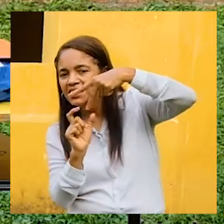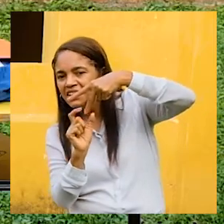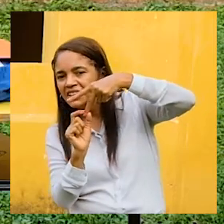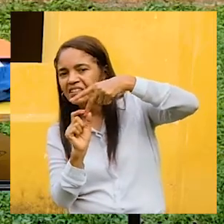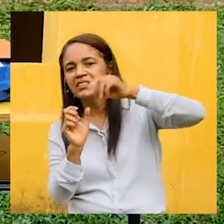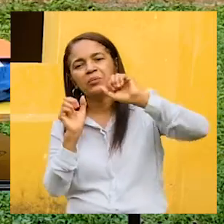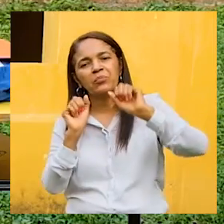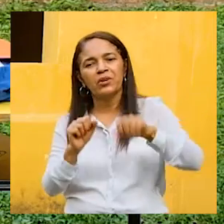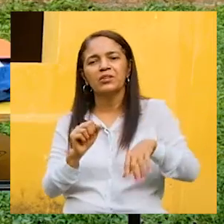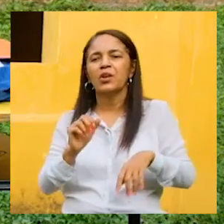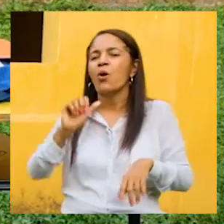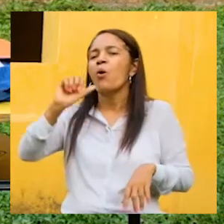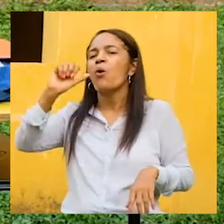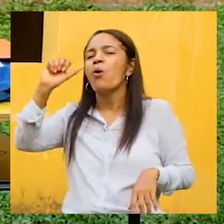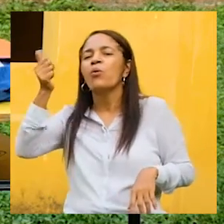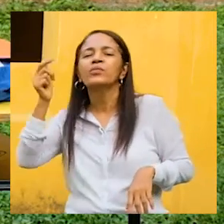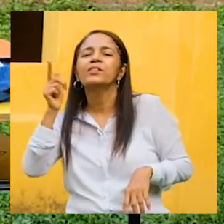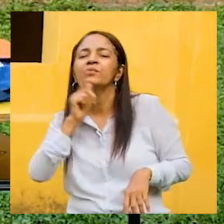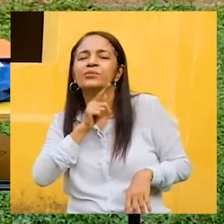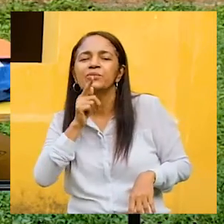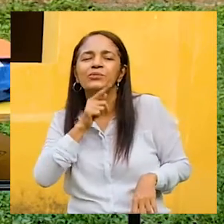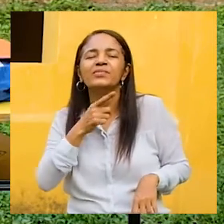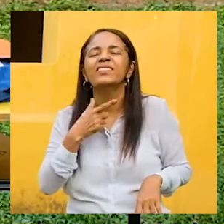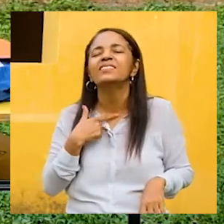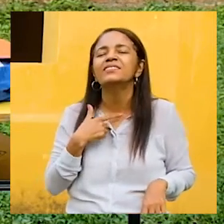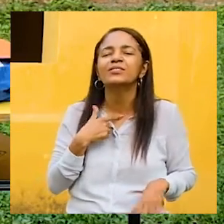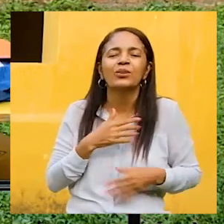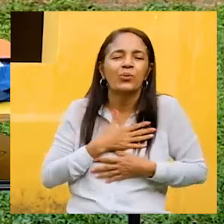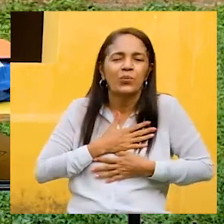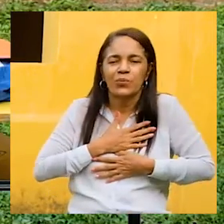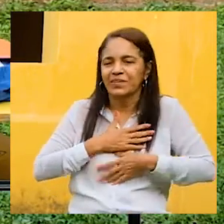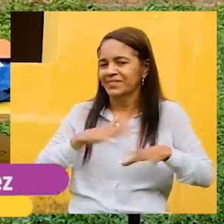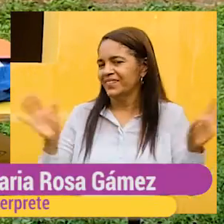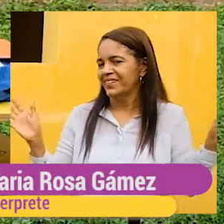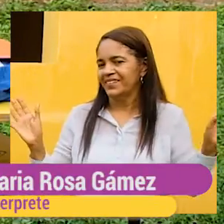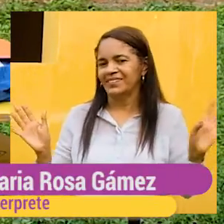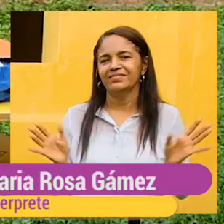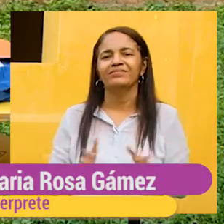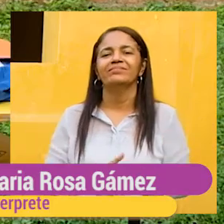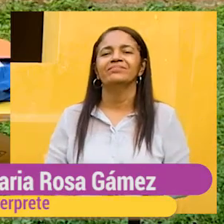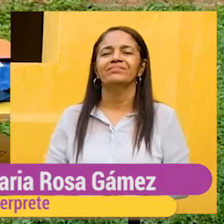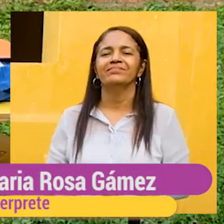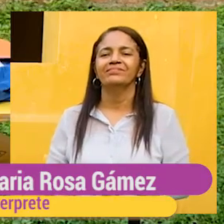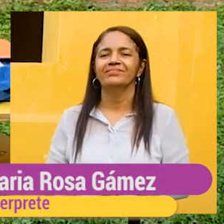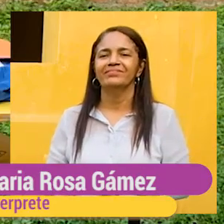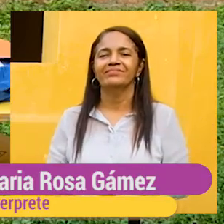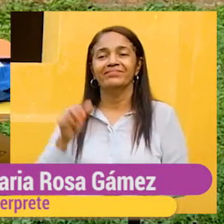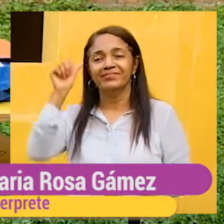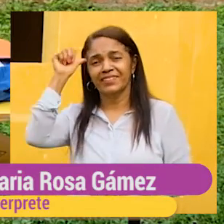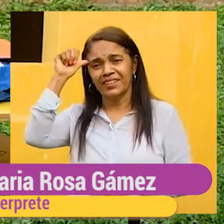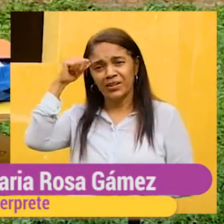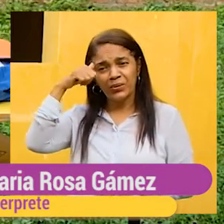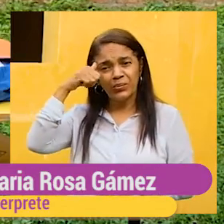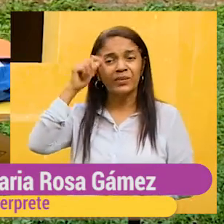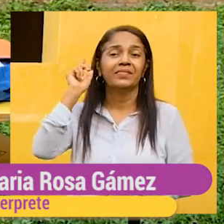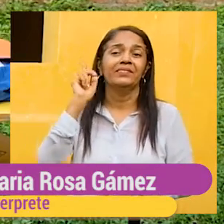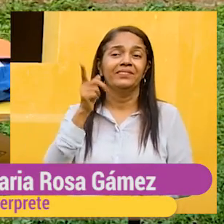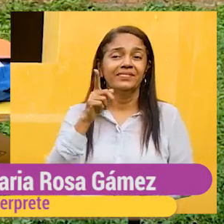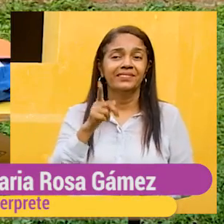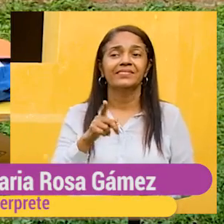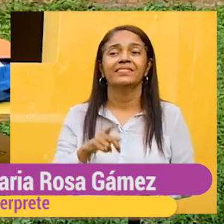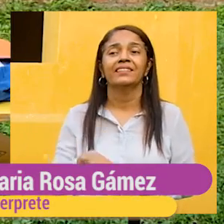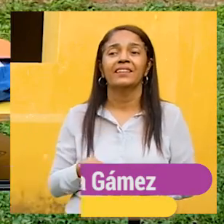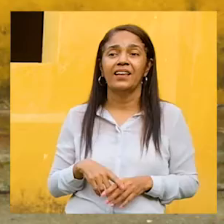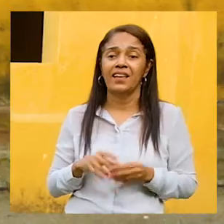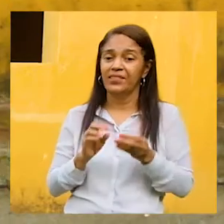vez tienes otra fruta preferida, puedes hacerlo con todas las que te imagines. Recuerda que no solamente es estando